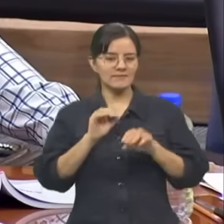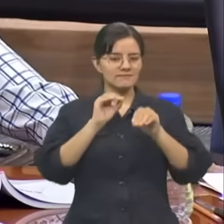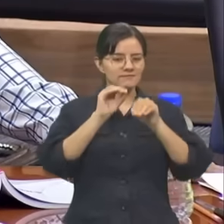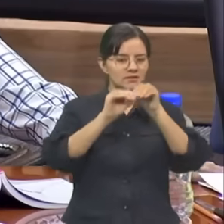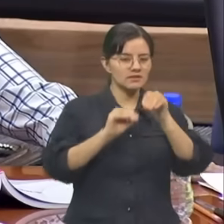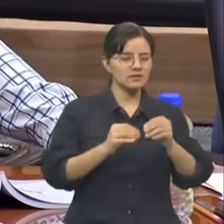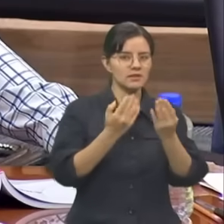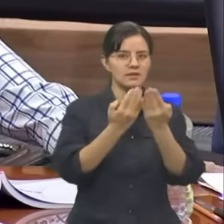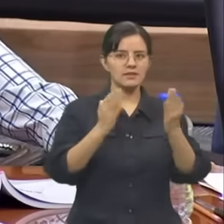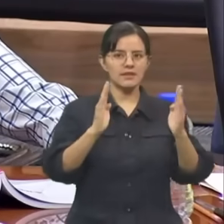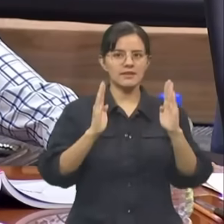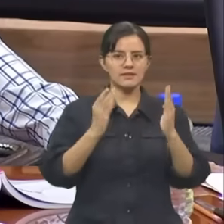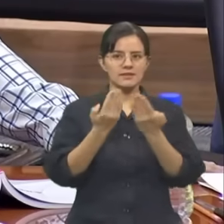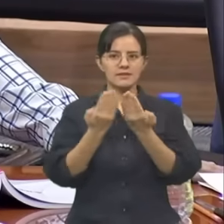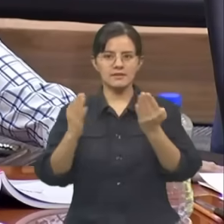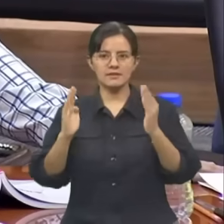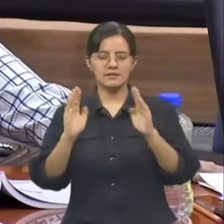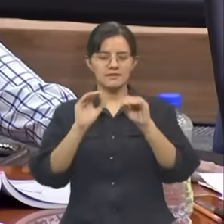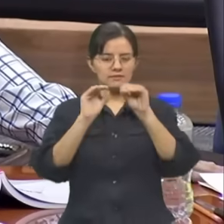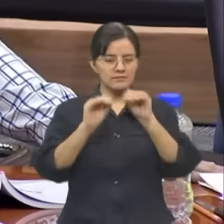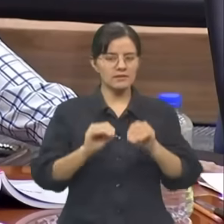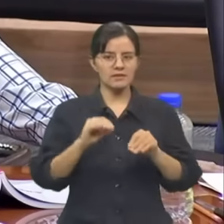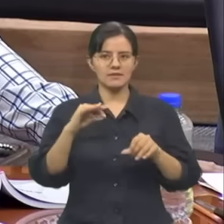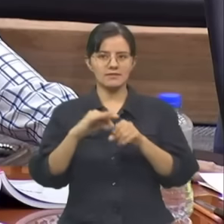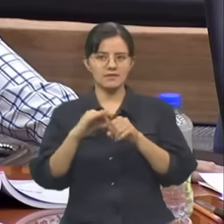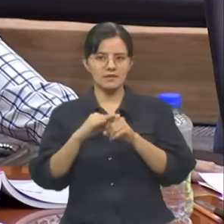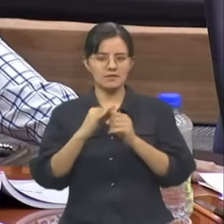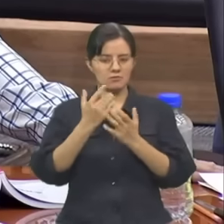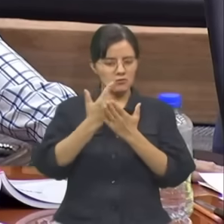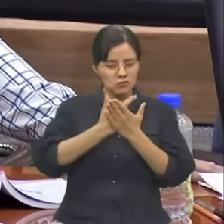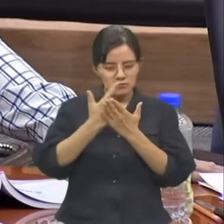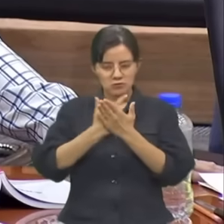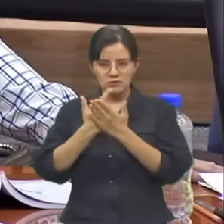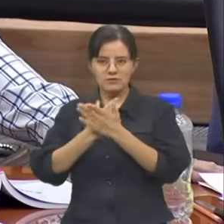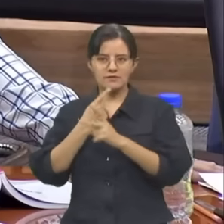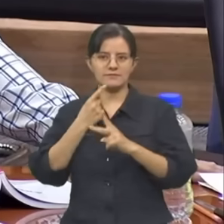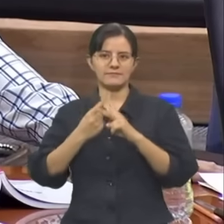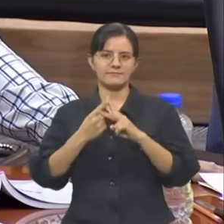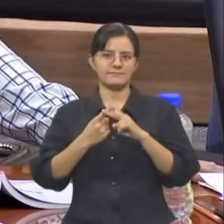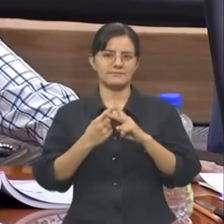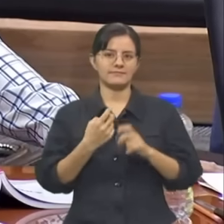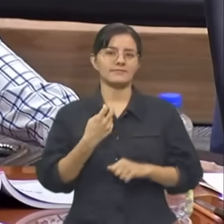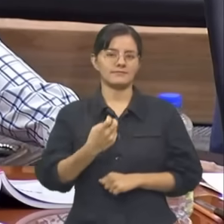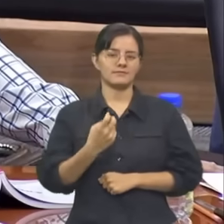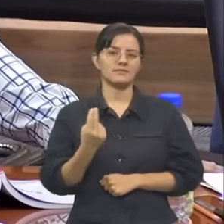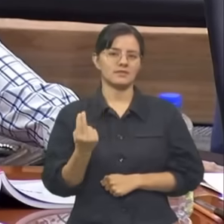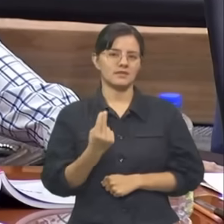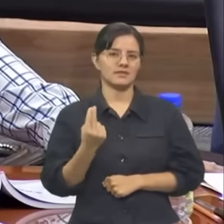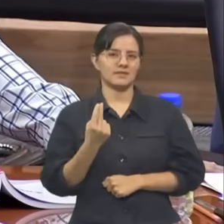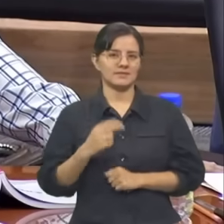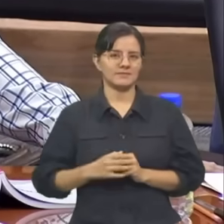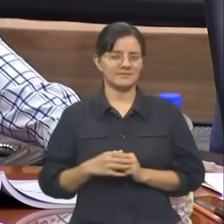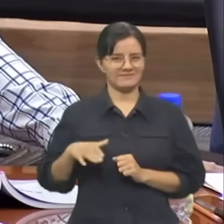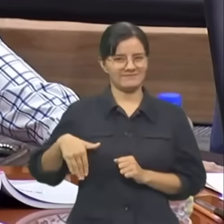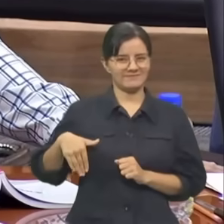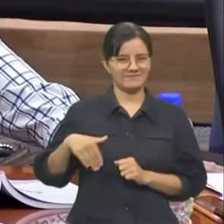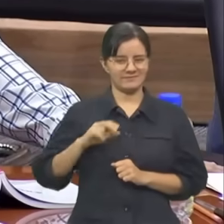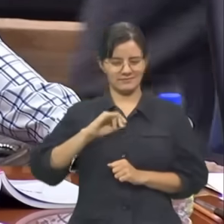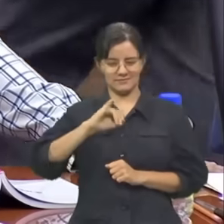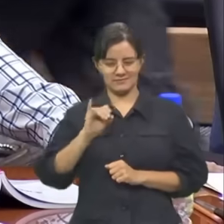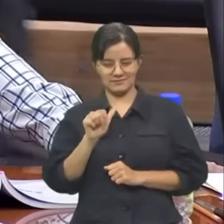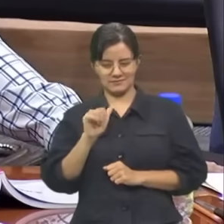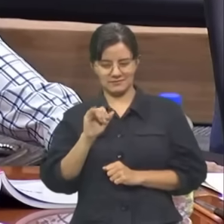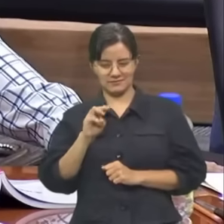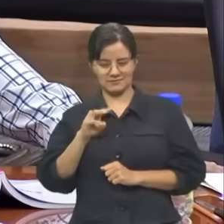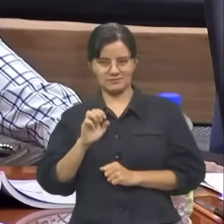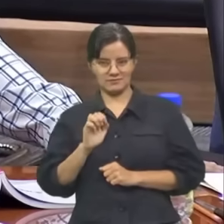es absolutamente necesario lo decía hace un momento Jaime no estamos aquí